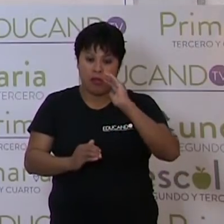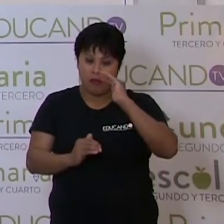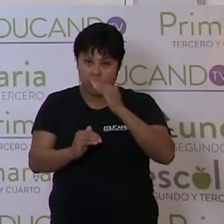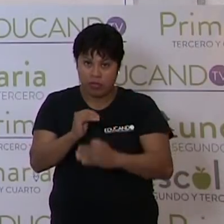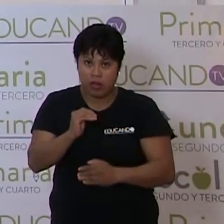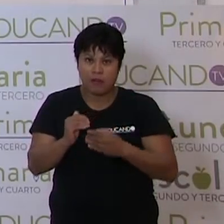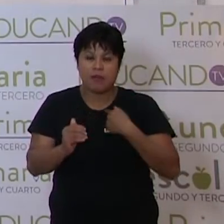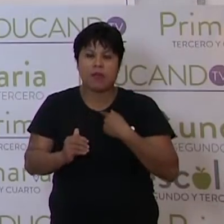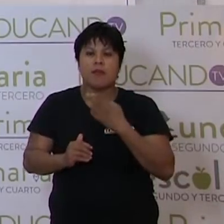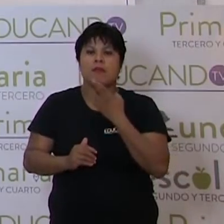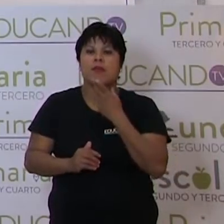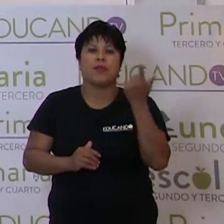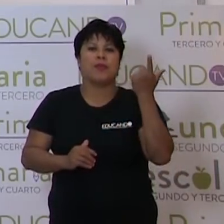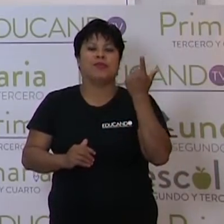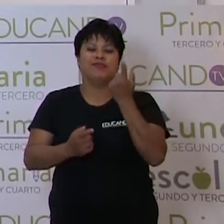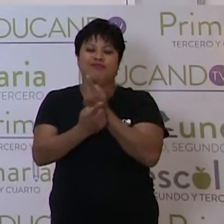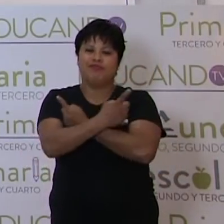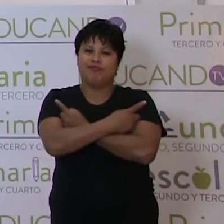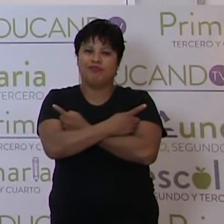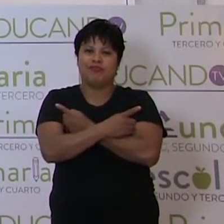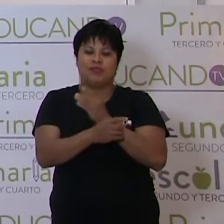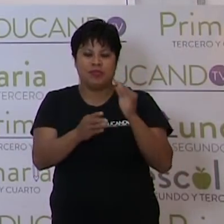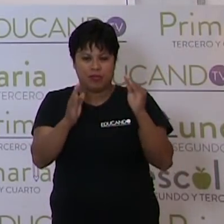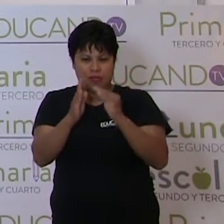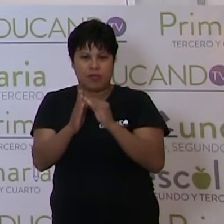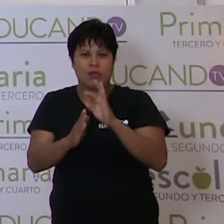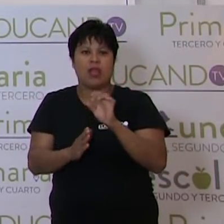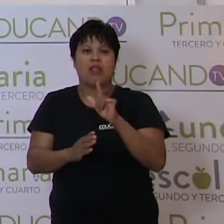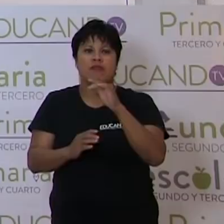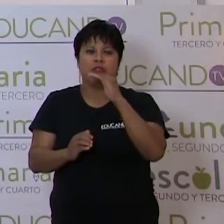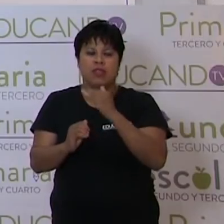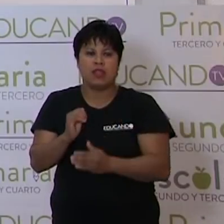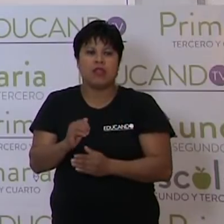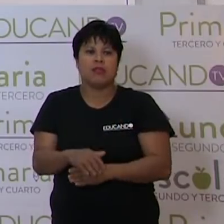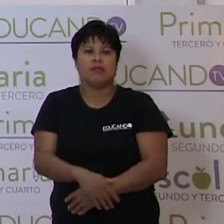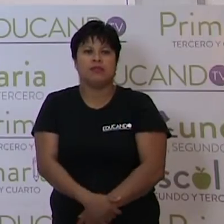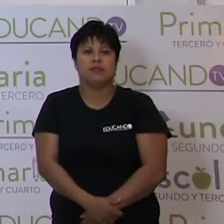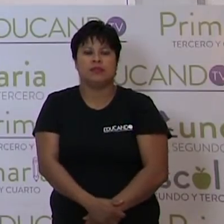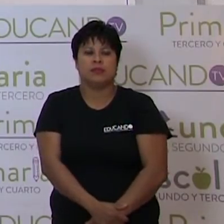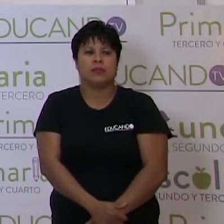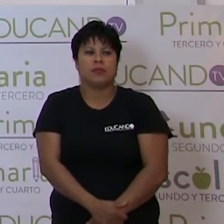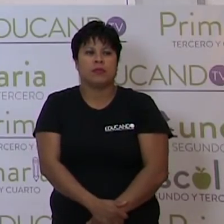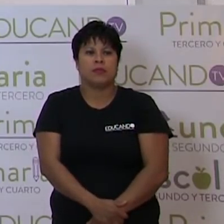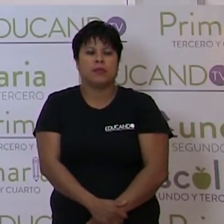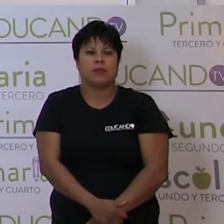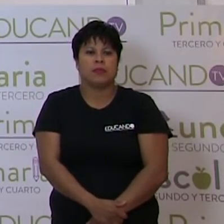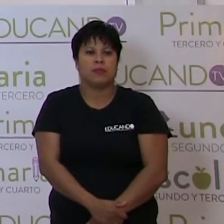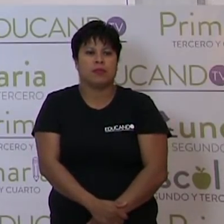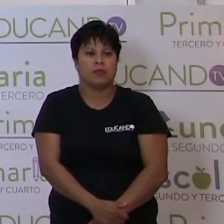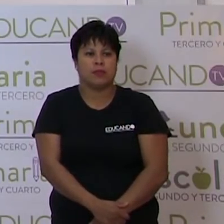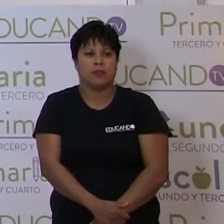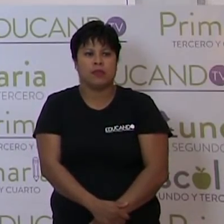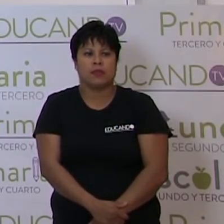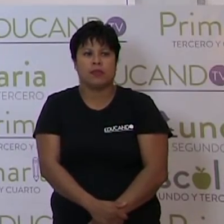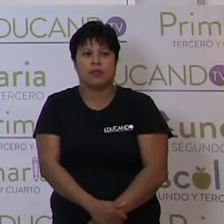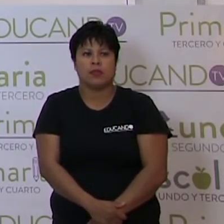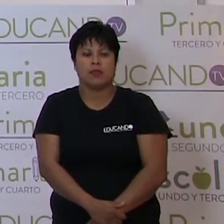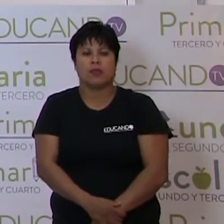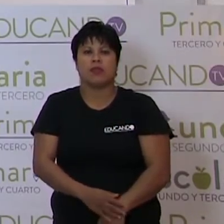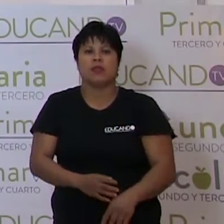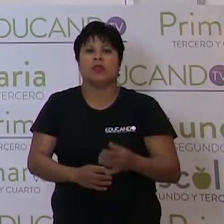me porté mejor. Acá vamos a escribir al final me porté mejor.